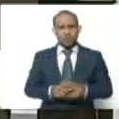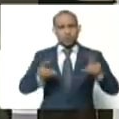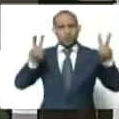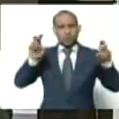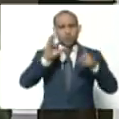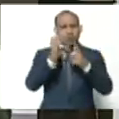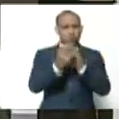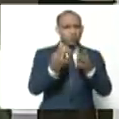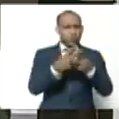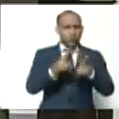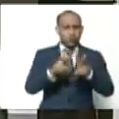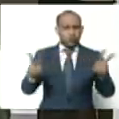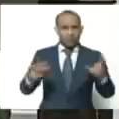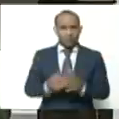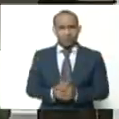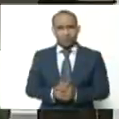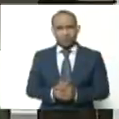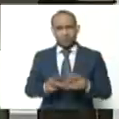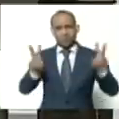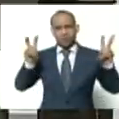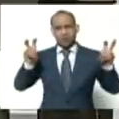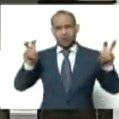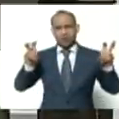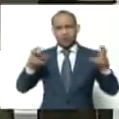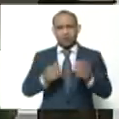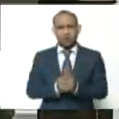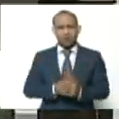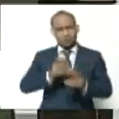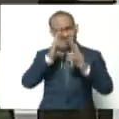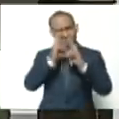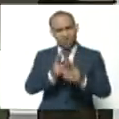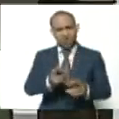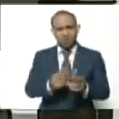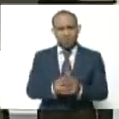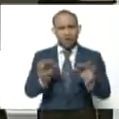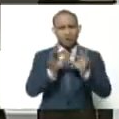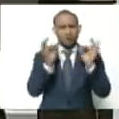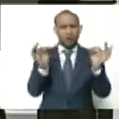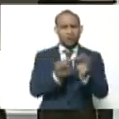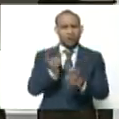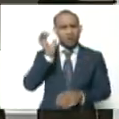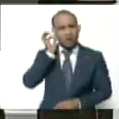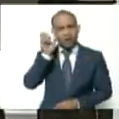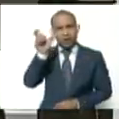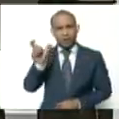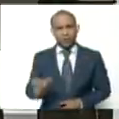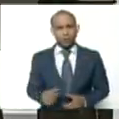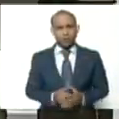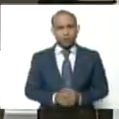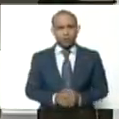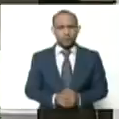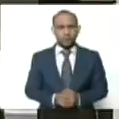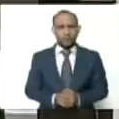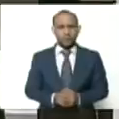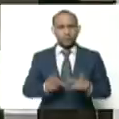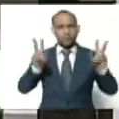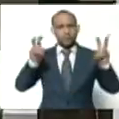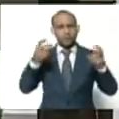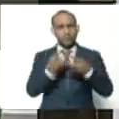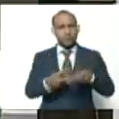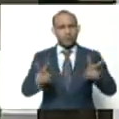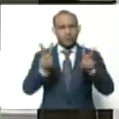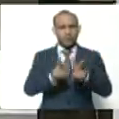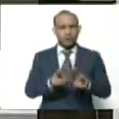de paz, es un tema de la cultura de respeto a la familia, a la mujer, es un tema de los